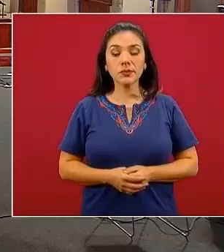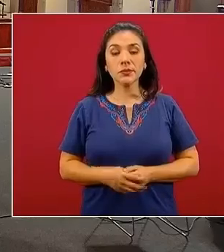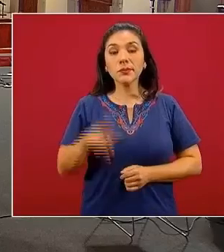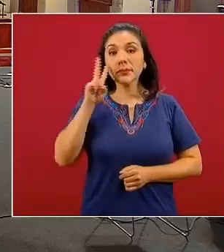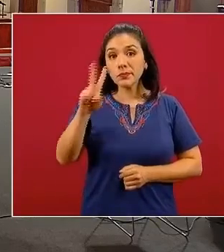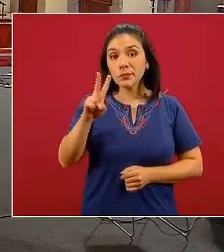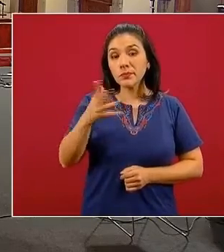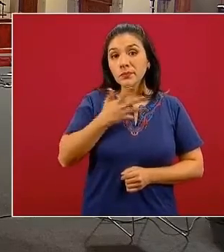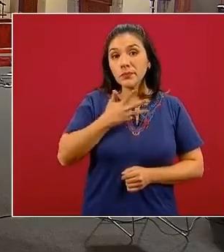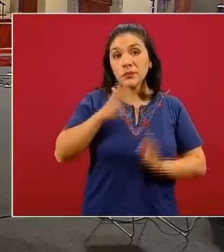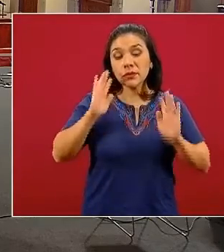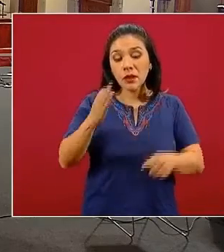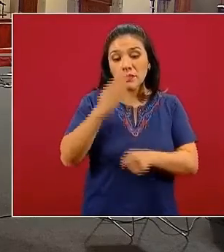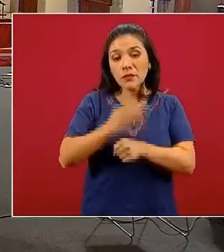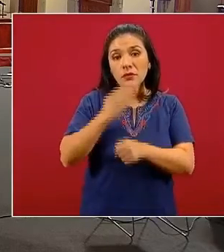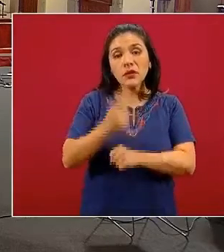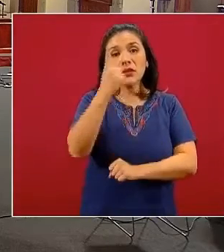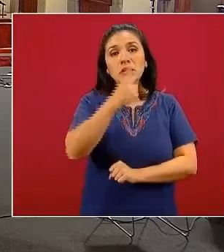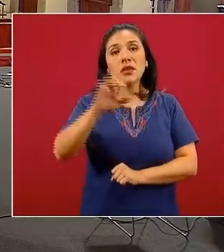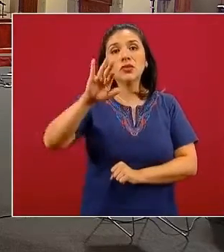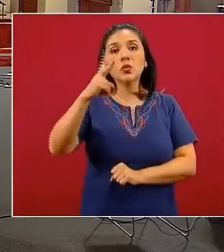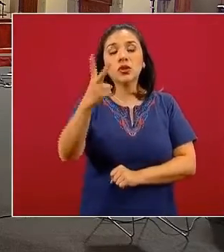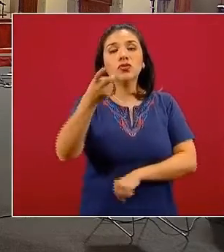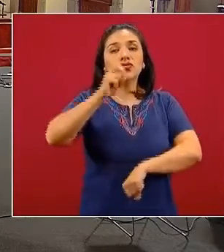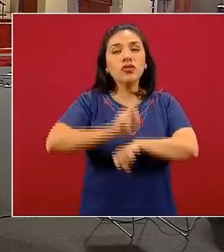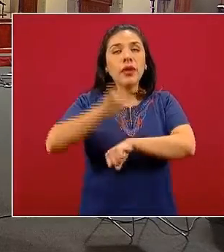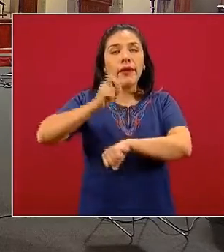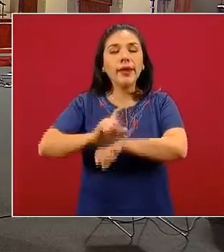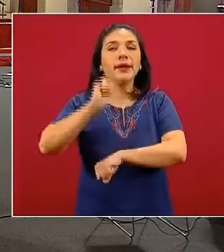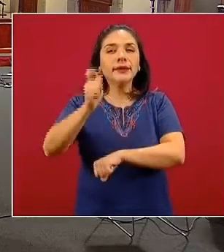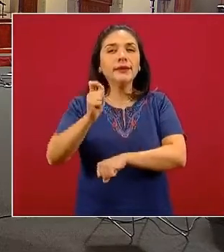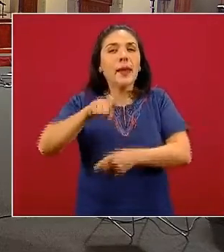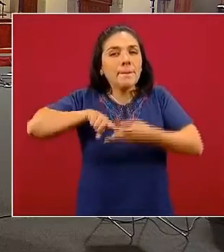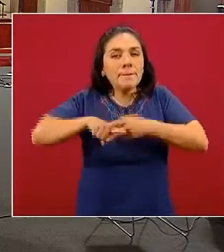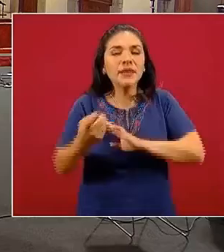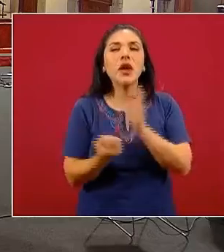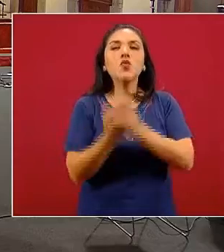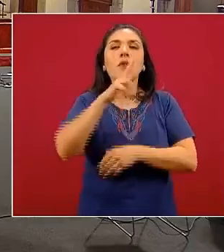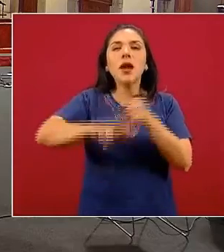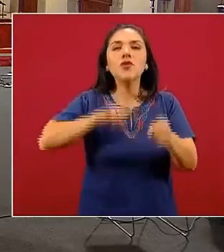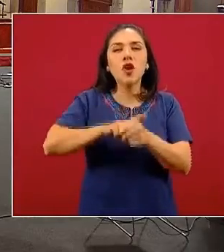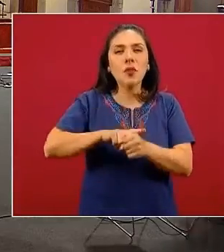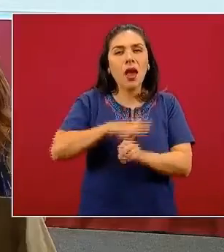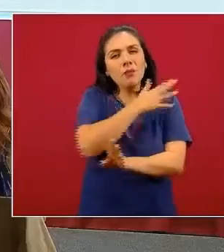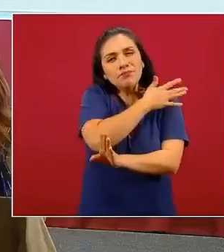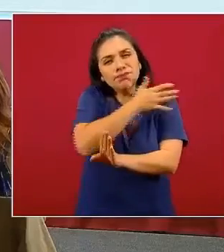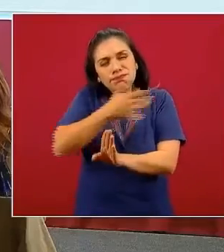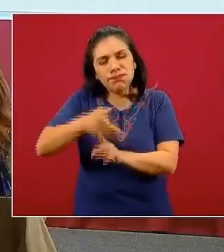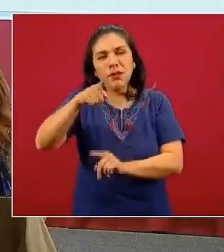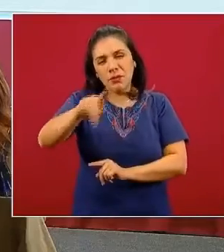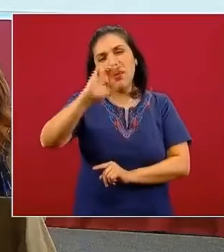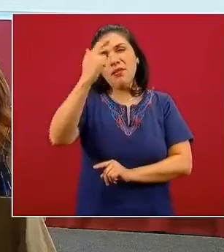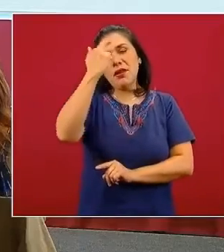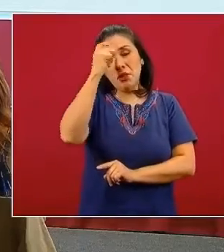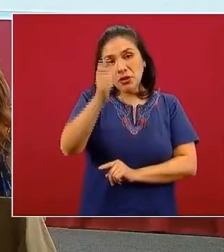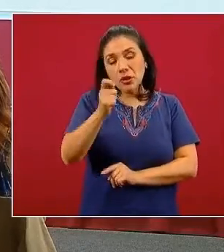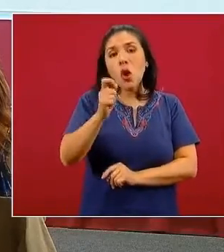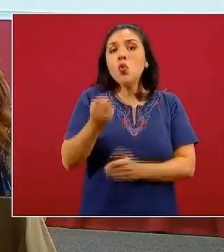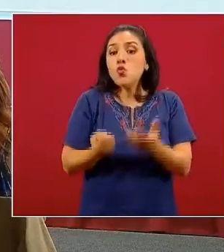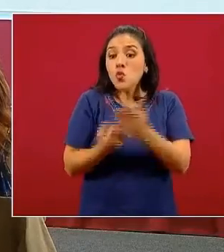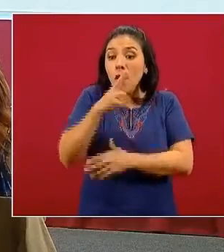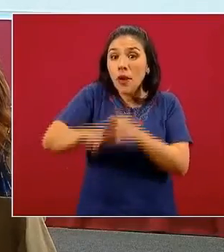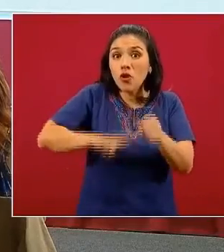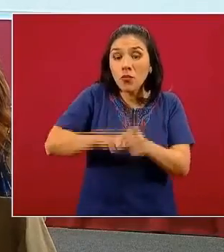Tenemos 152 días desde el que inició este proceso de la nueva normalidad. Recordar una y otra vez que nueva normalidad